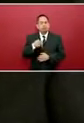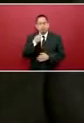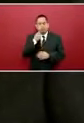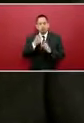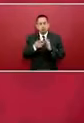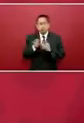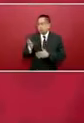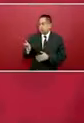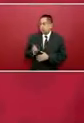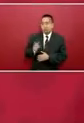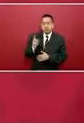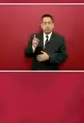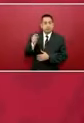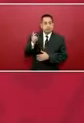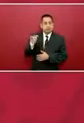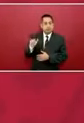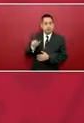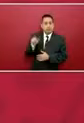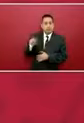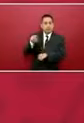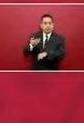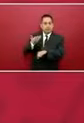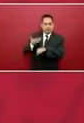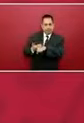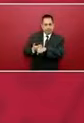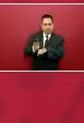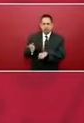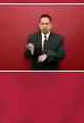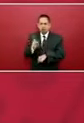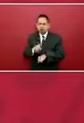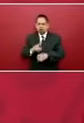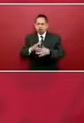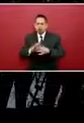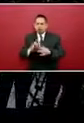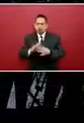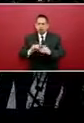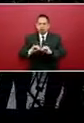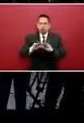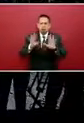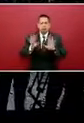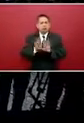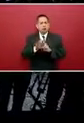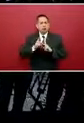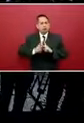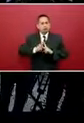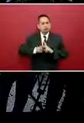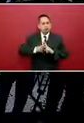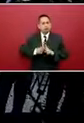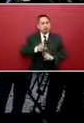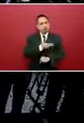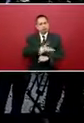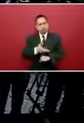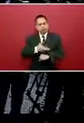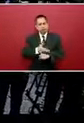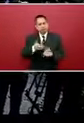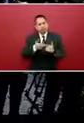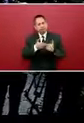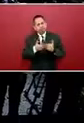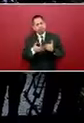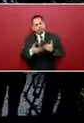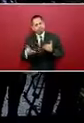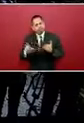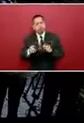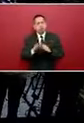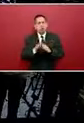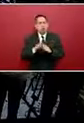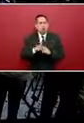Galia, la tesorera, les informara de la mecánica de cómo